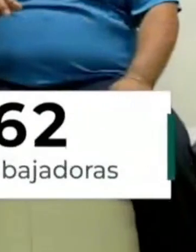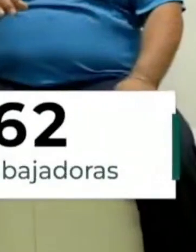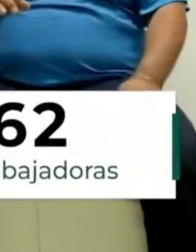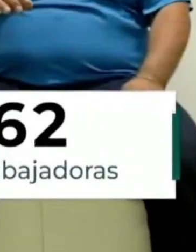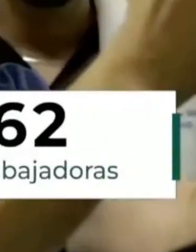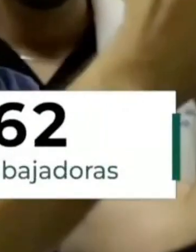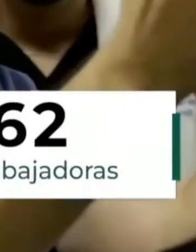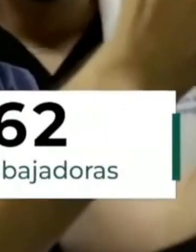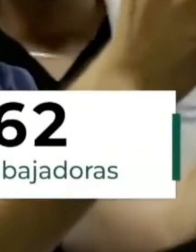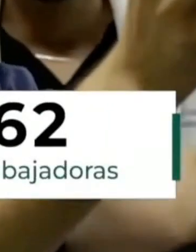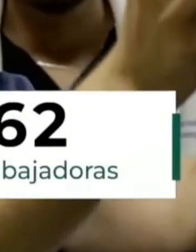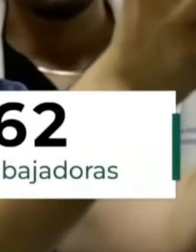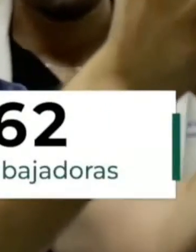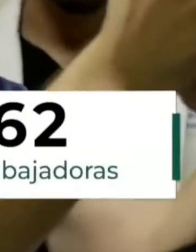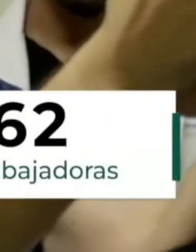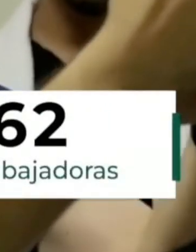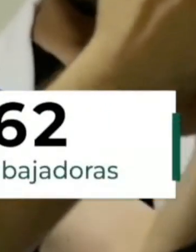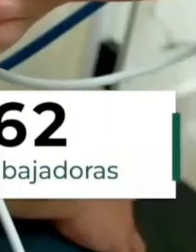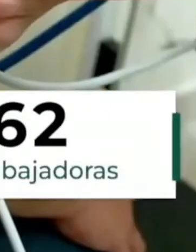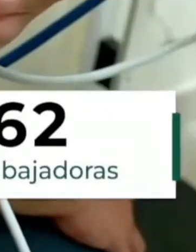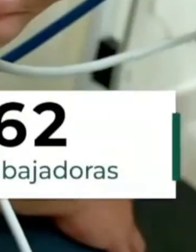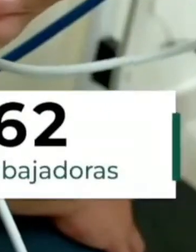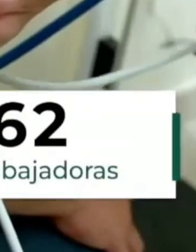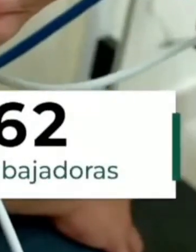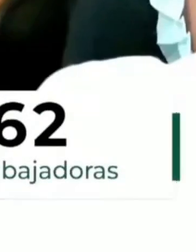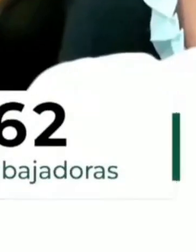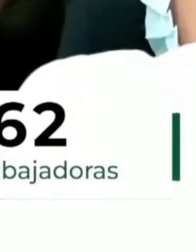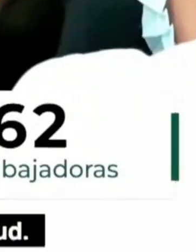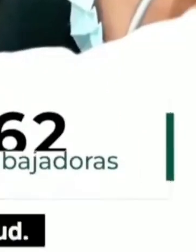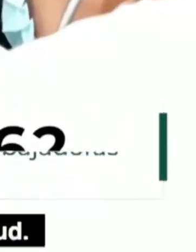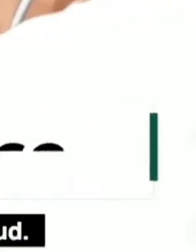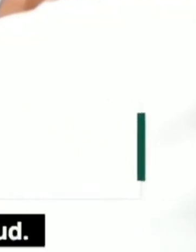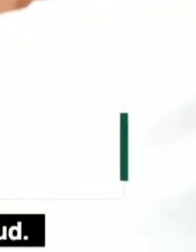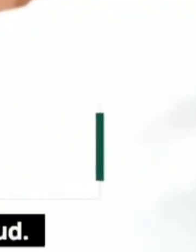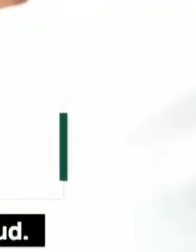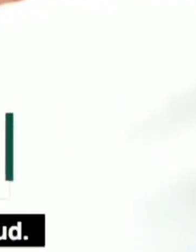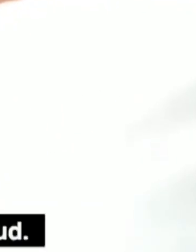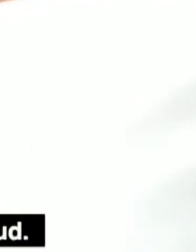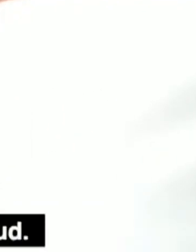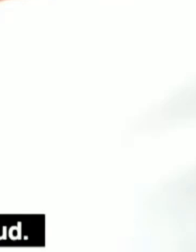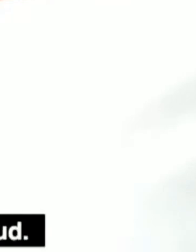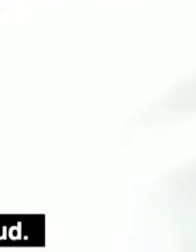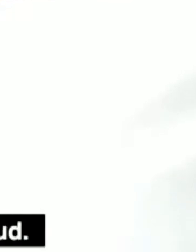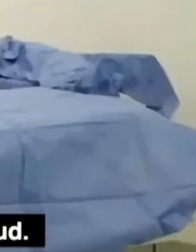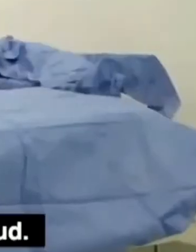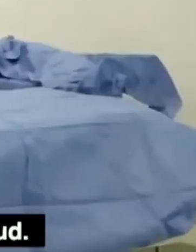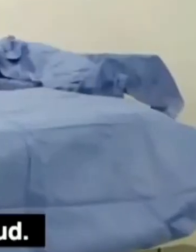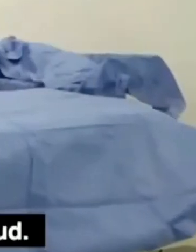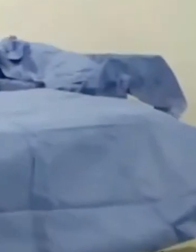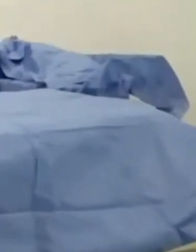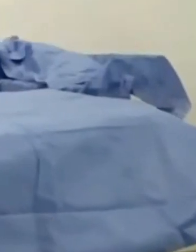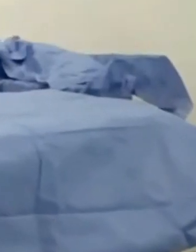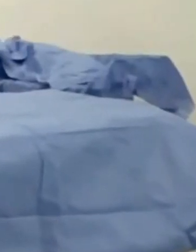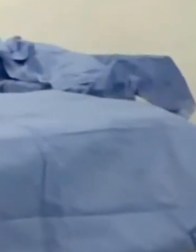basificado a 25.062 de ellos en 16 estados, materializando el sueño de un nuevo modelo de salud.